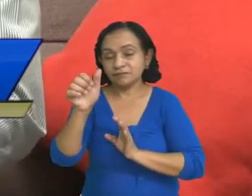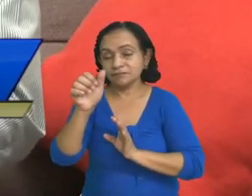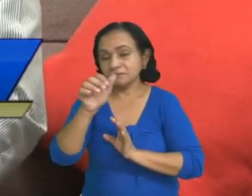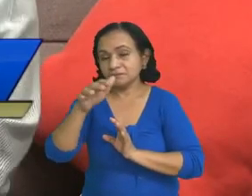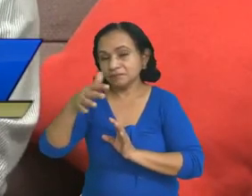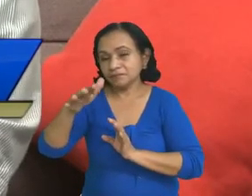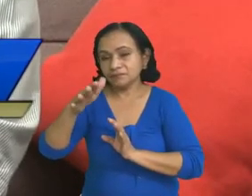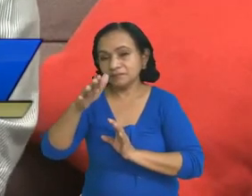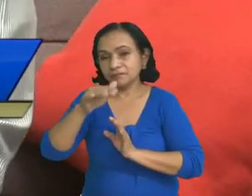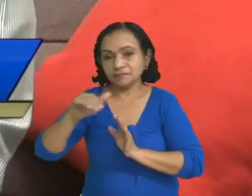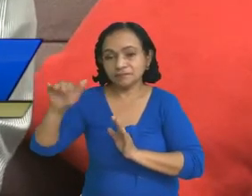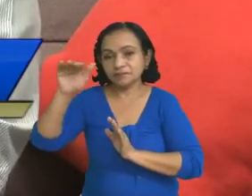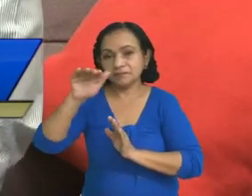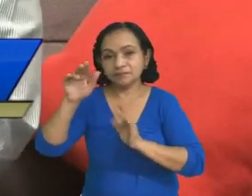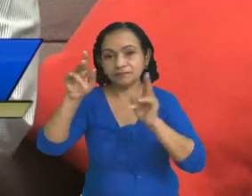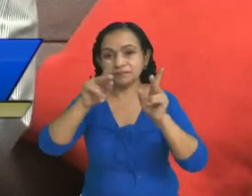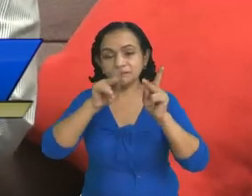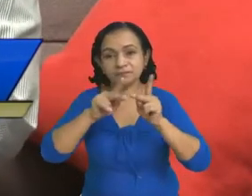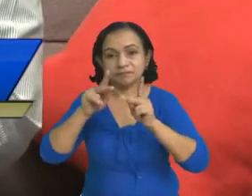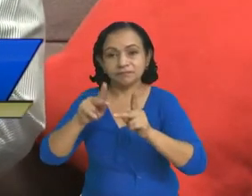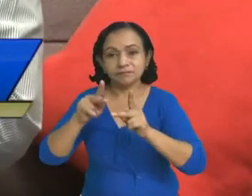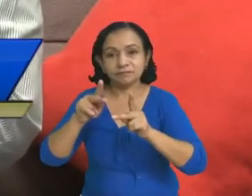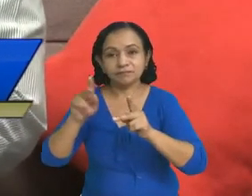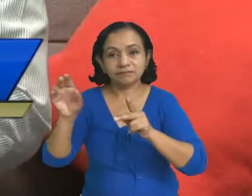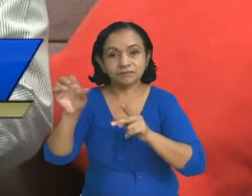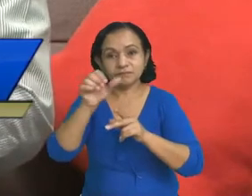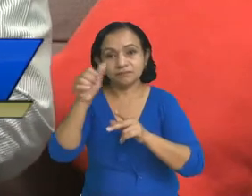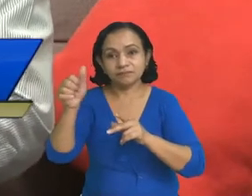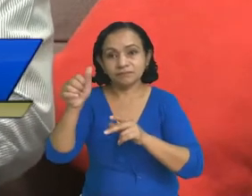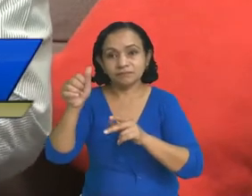también. Ahorita, según datos de INIDE, andamos por